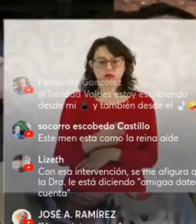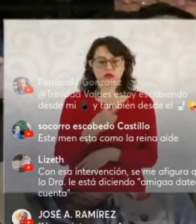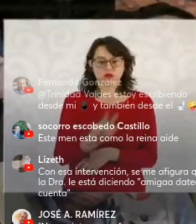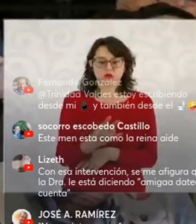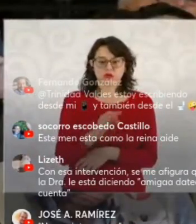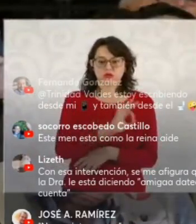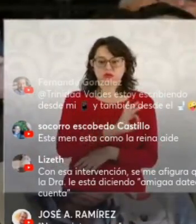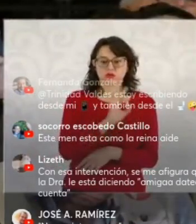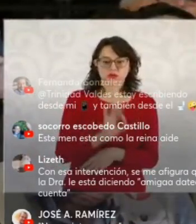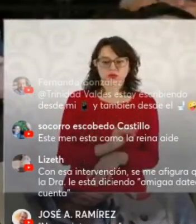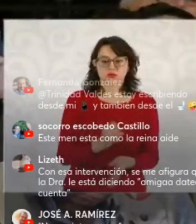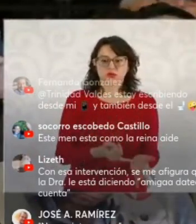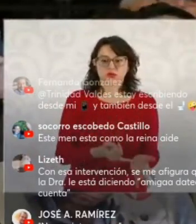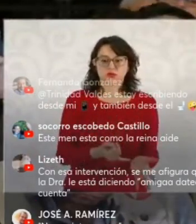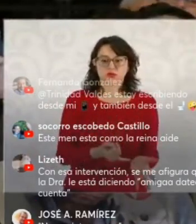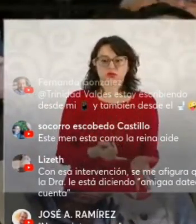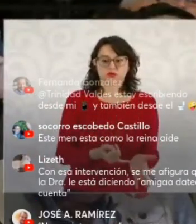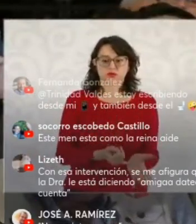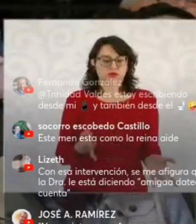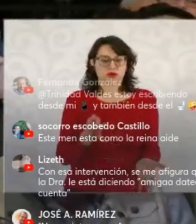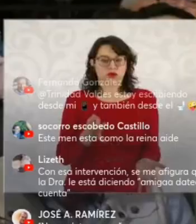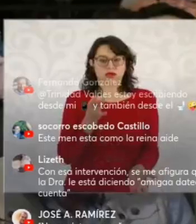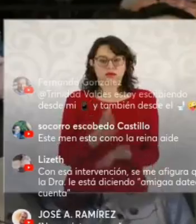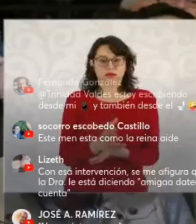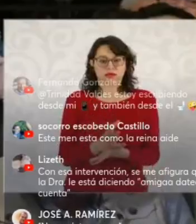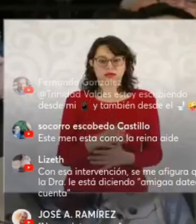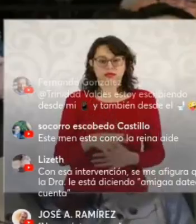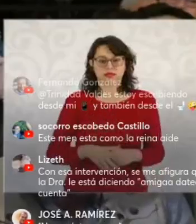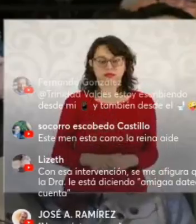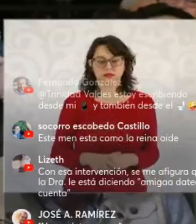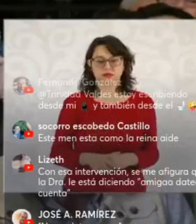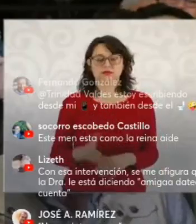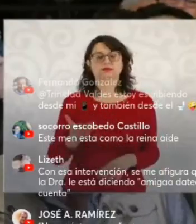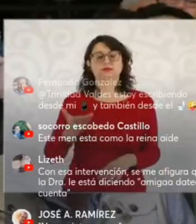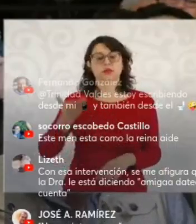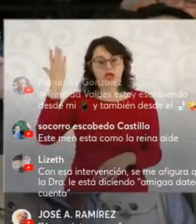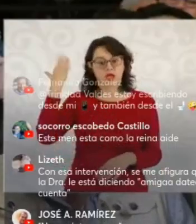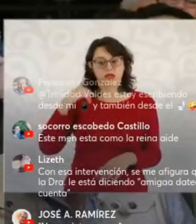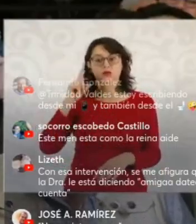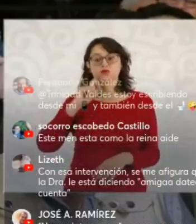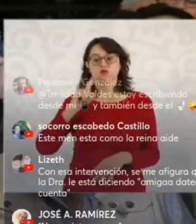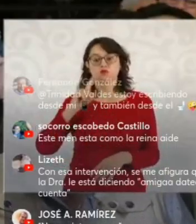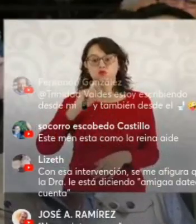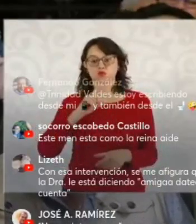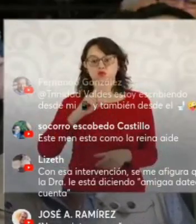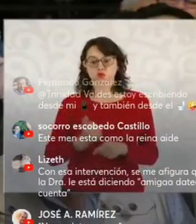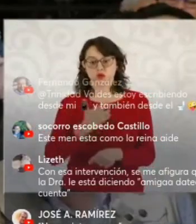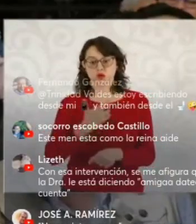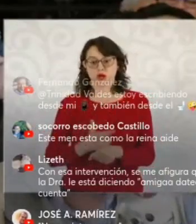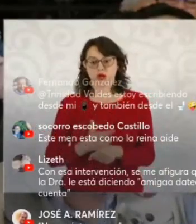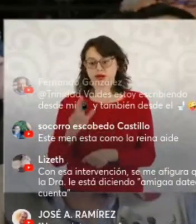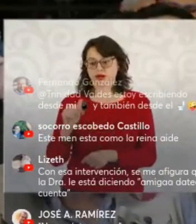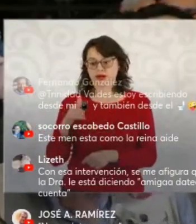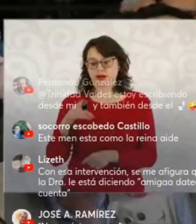0.002% de sus ingresos totales, dijo en ese entonces la secretaria de